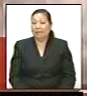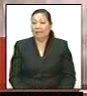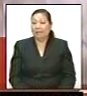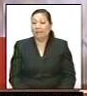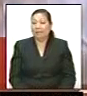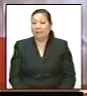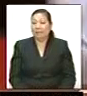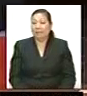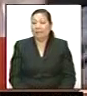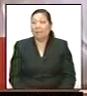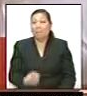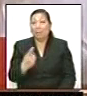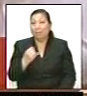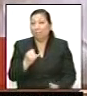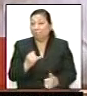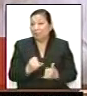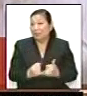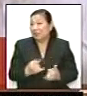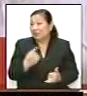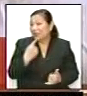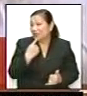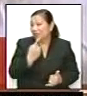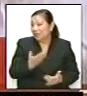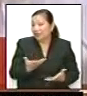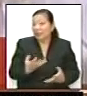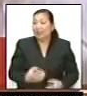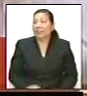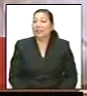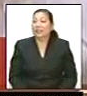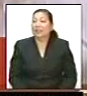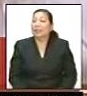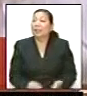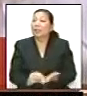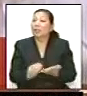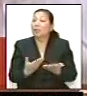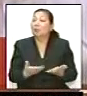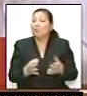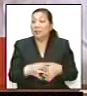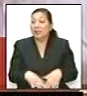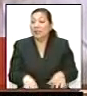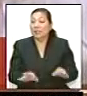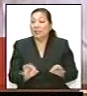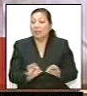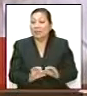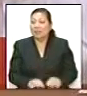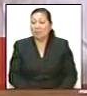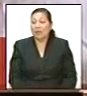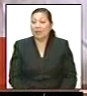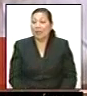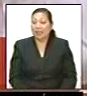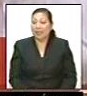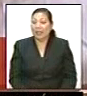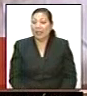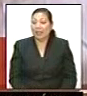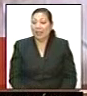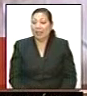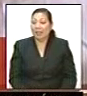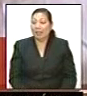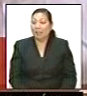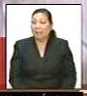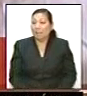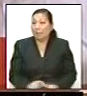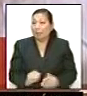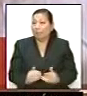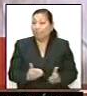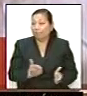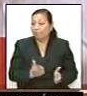para finalizar simplemente quiero resaltar lo que ya hemos dicho que el relacionamiento externo